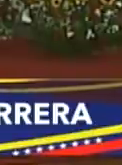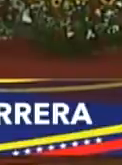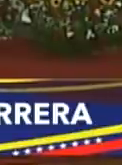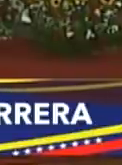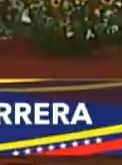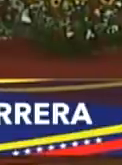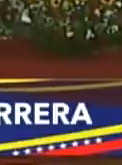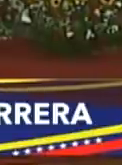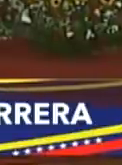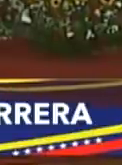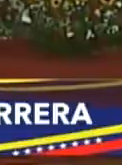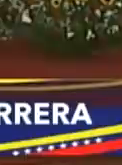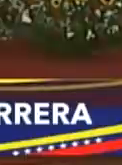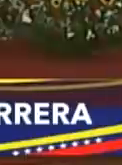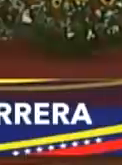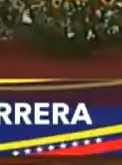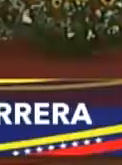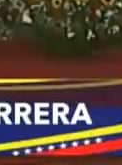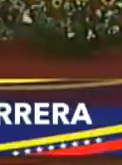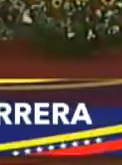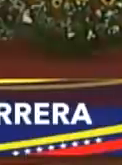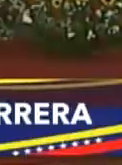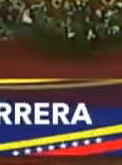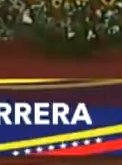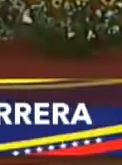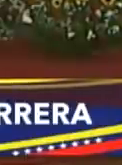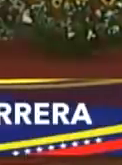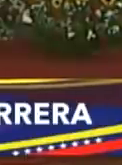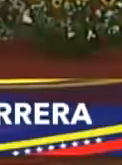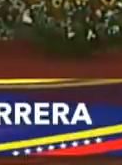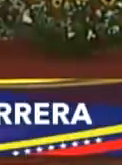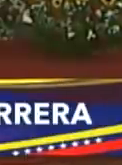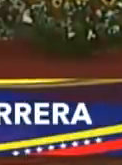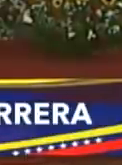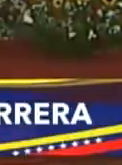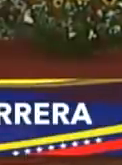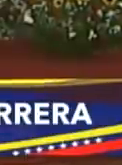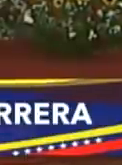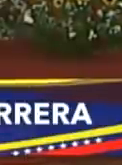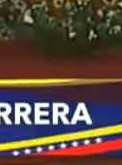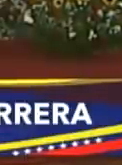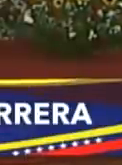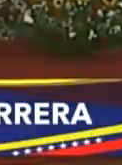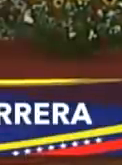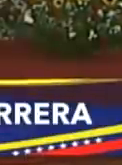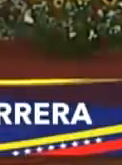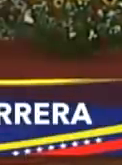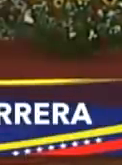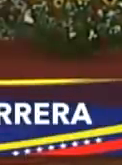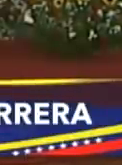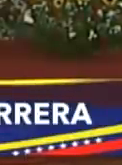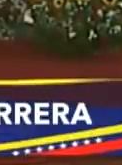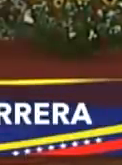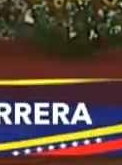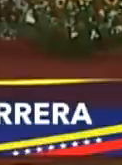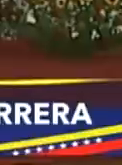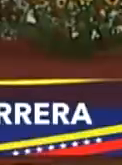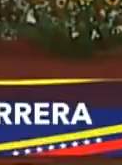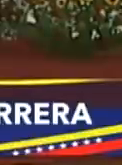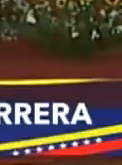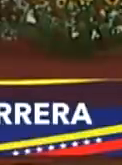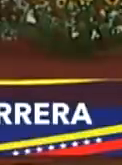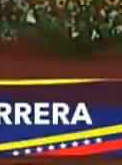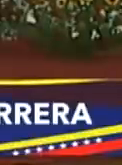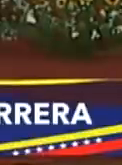Nacional. Ciudadana doctora Delcy Rodríguez, vicepresidenta ejecutiva de la República Bolivariana de Venezuela. Y